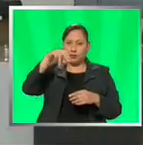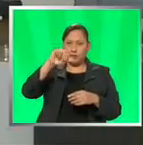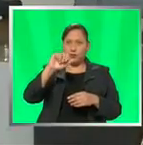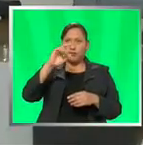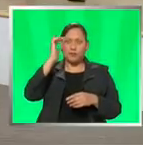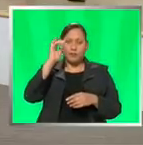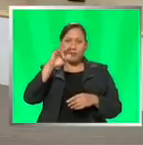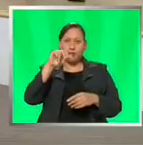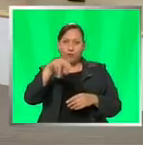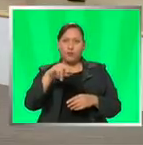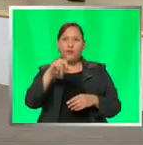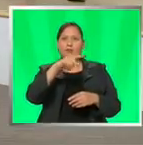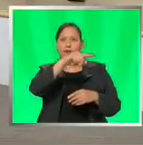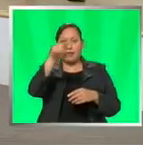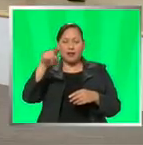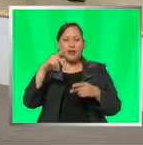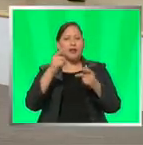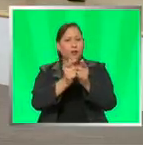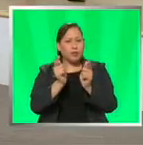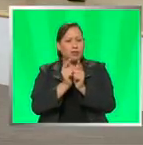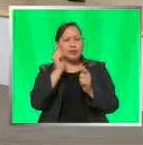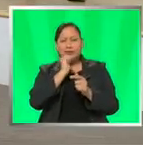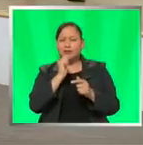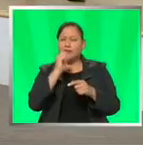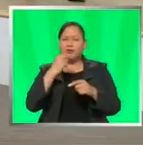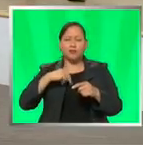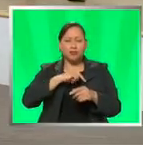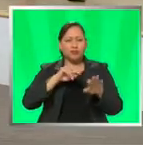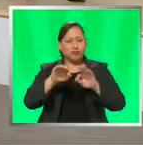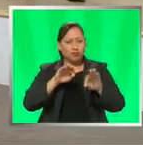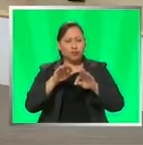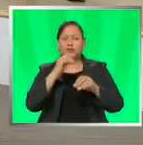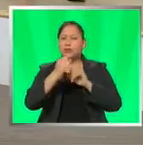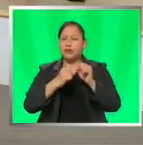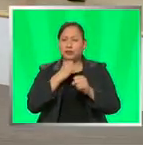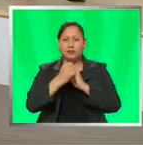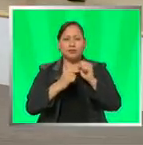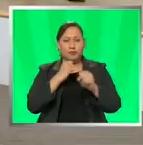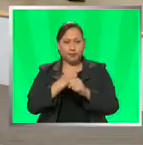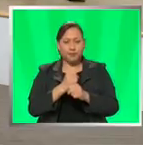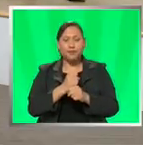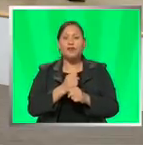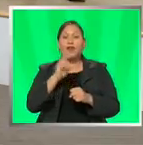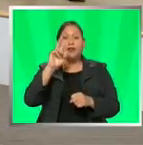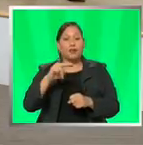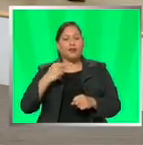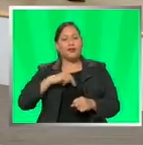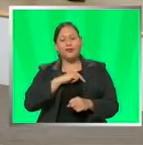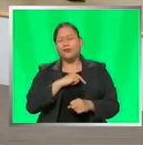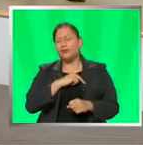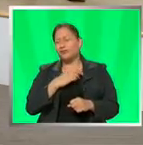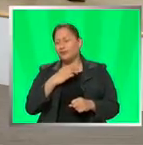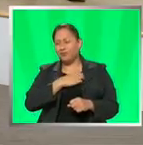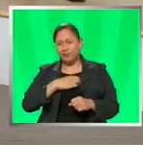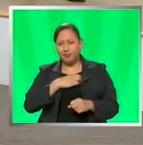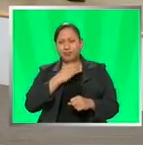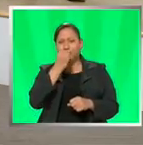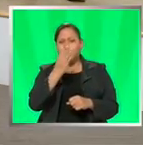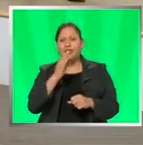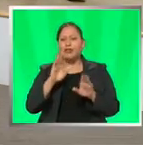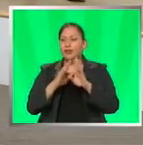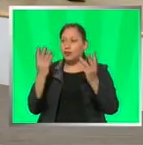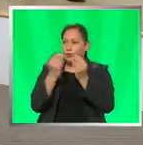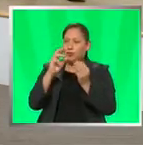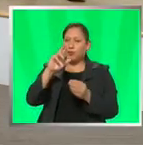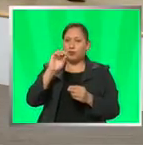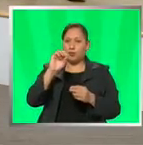Belcha Musical, que es la agrupación que siempre, con la que hemos producido, con la que hemos trabajado todo el tiempo. Y bueno, pues la verdad, estamos maravillosos de estar trabajando con Rosana.